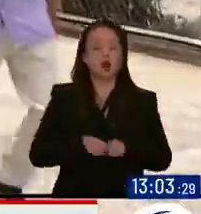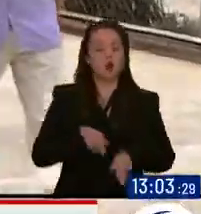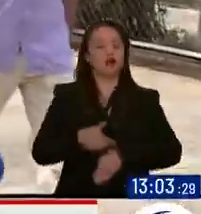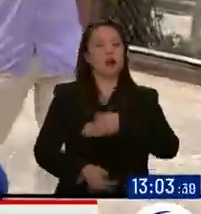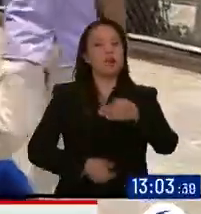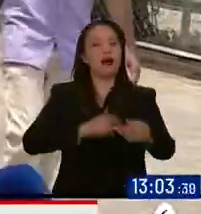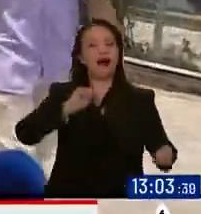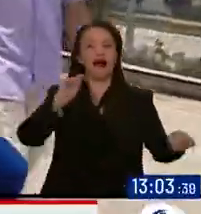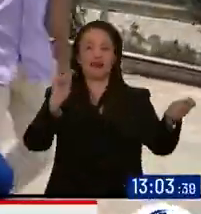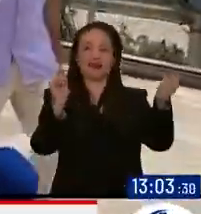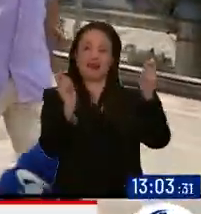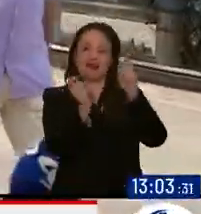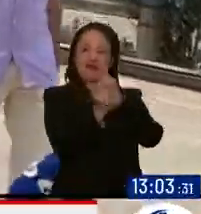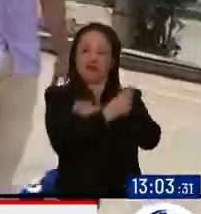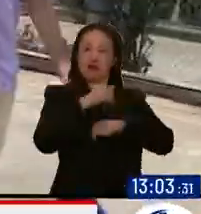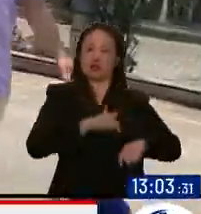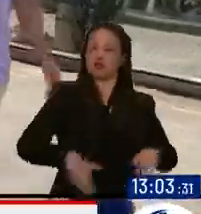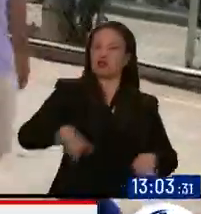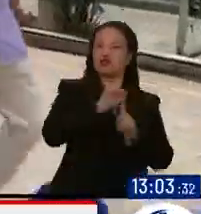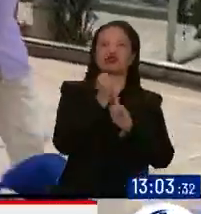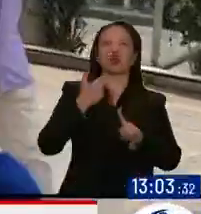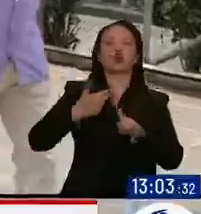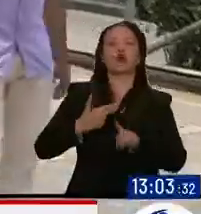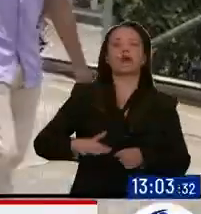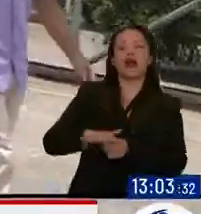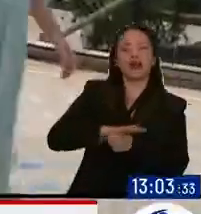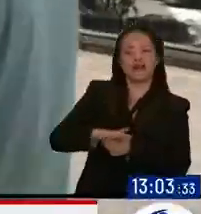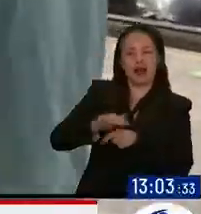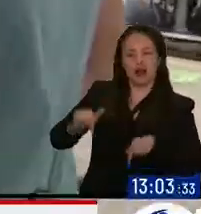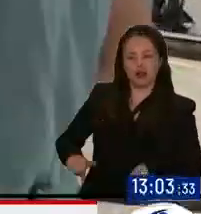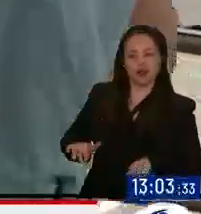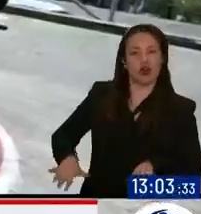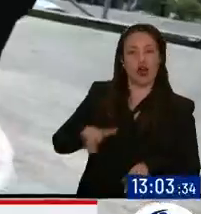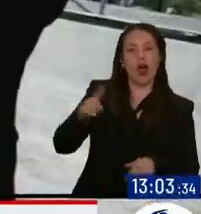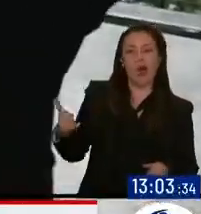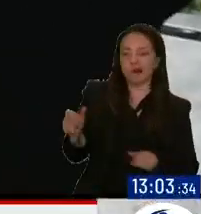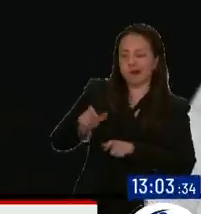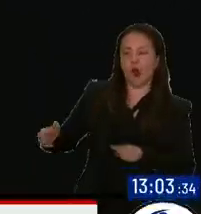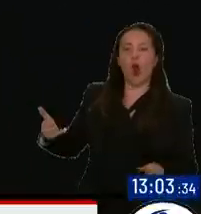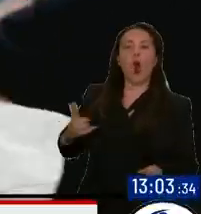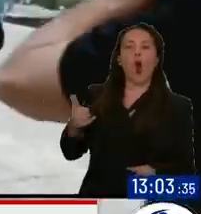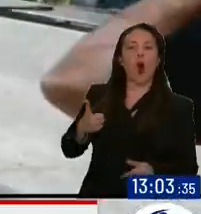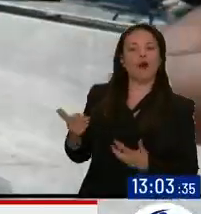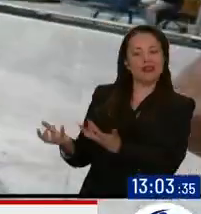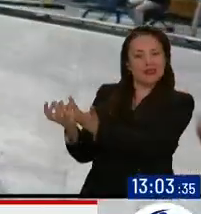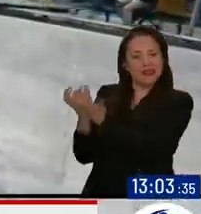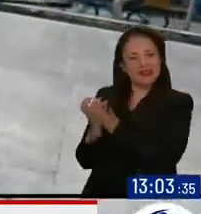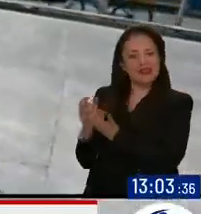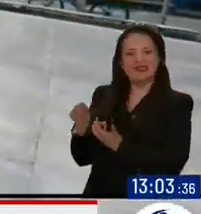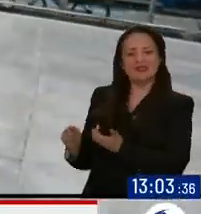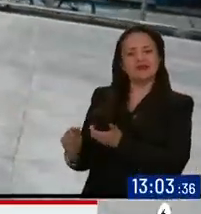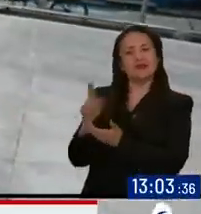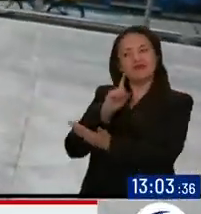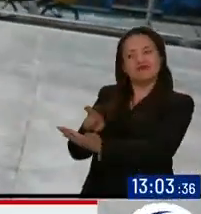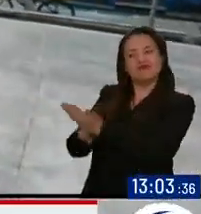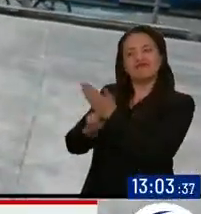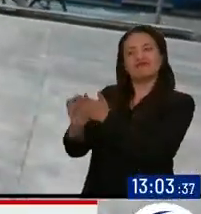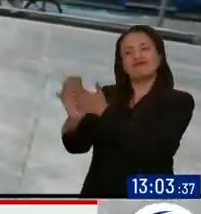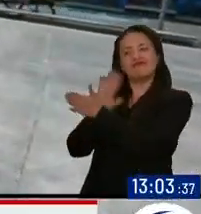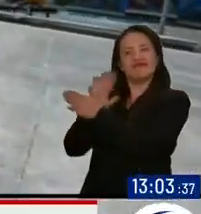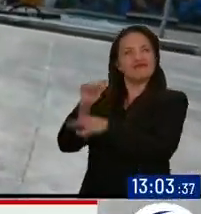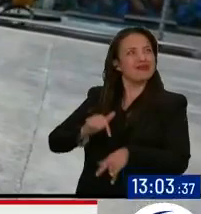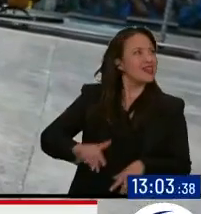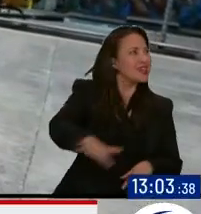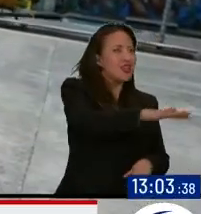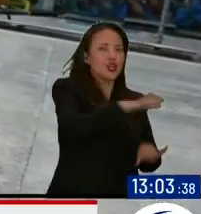social importante, sobre todo en este barrio que se llama Nacederos. Estamos en Pereira con los jóvenes, quienes nos van a dar su visión sobre esta ciudad.